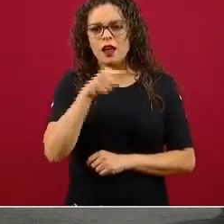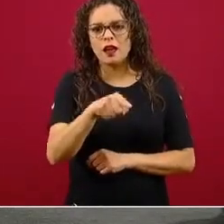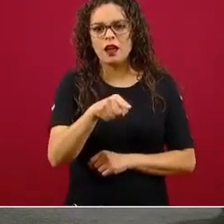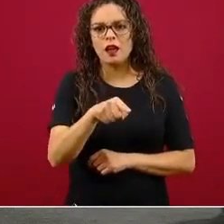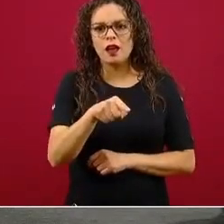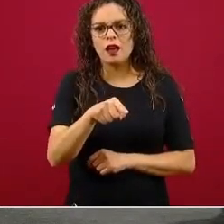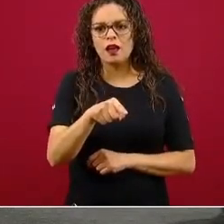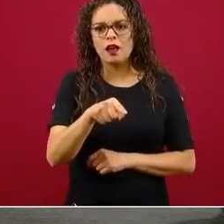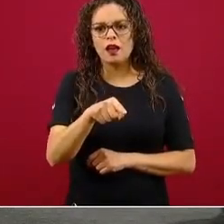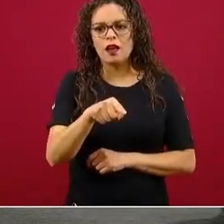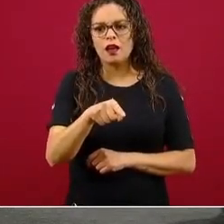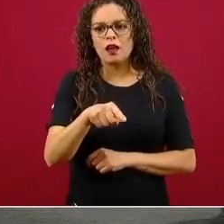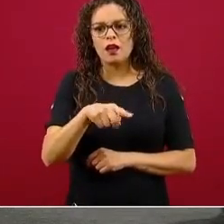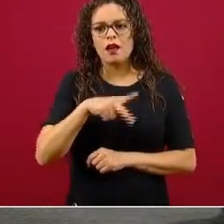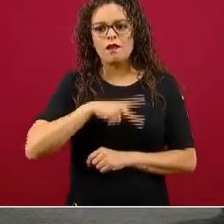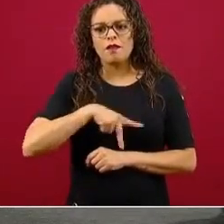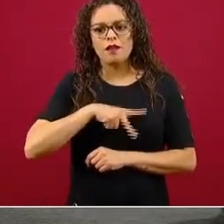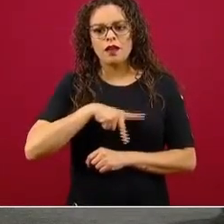de